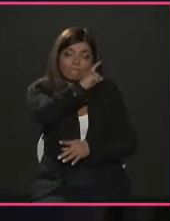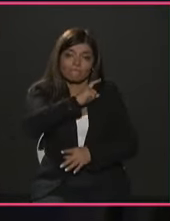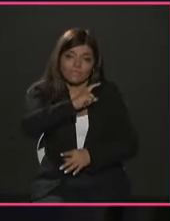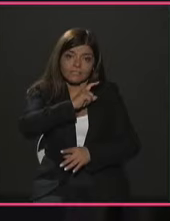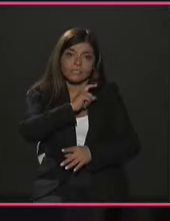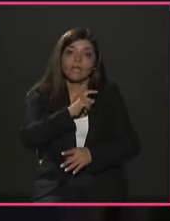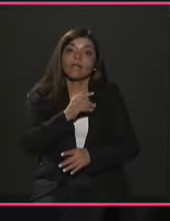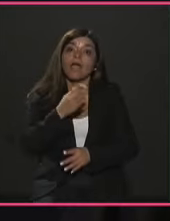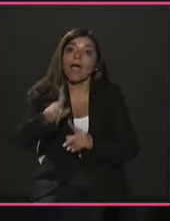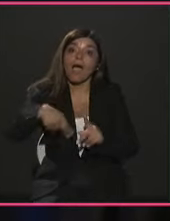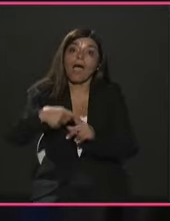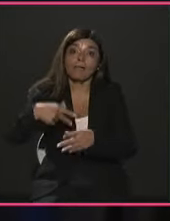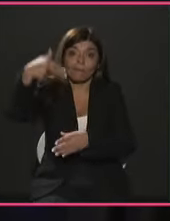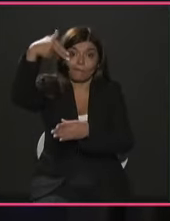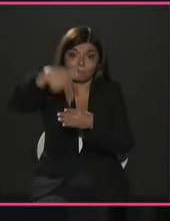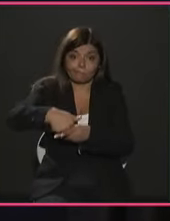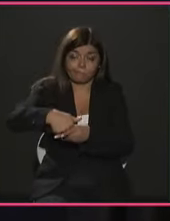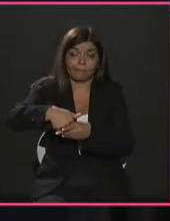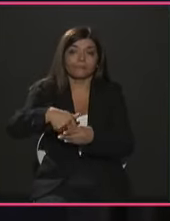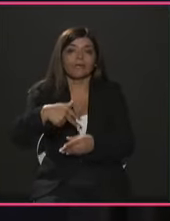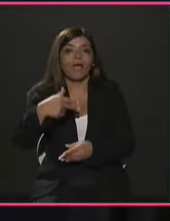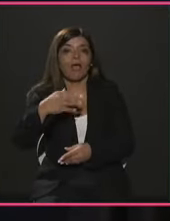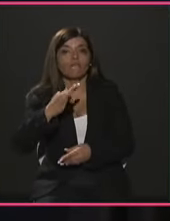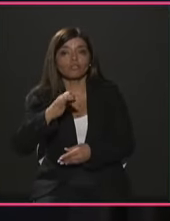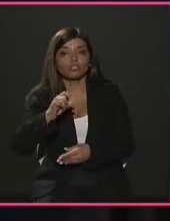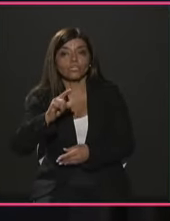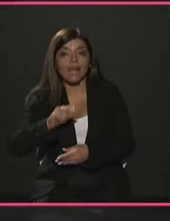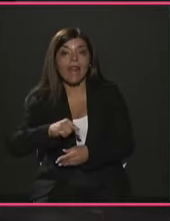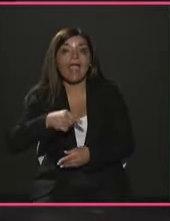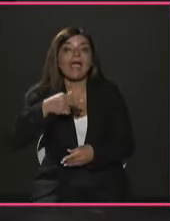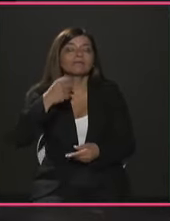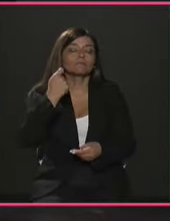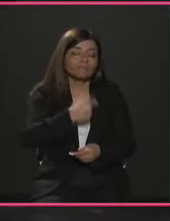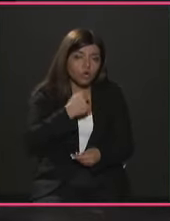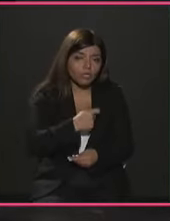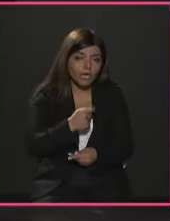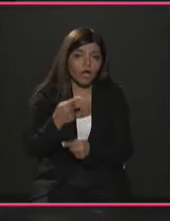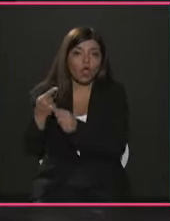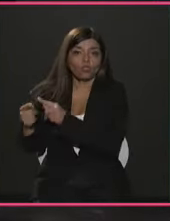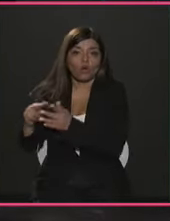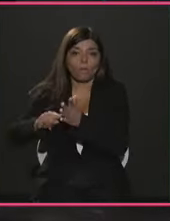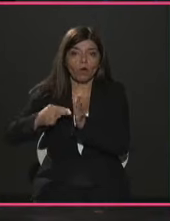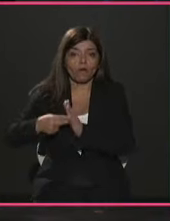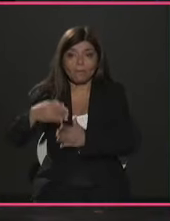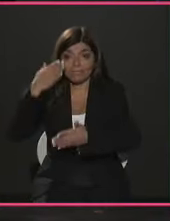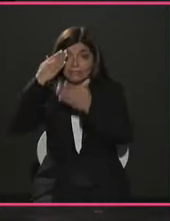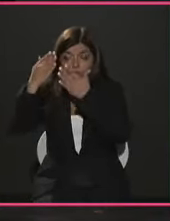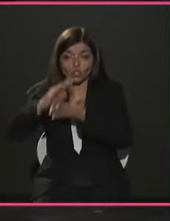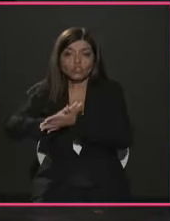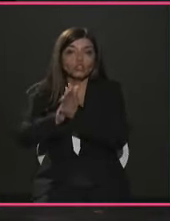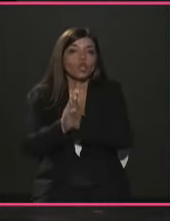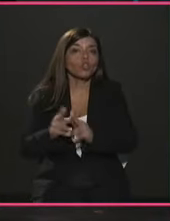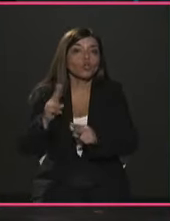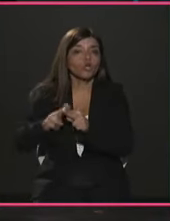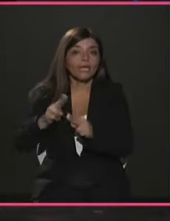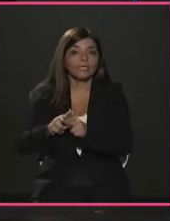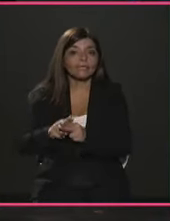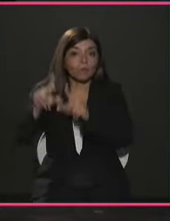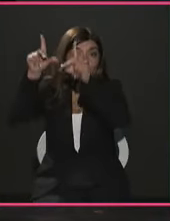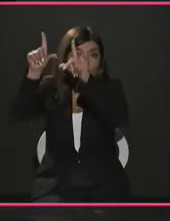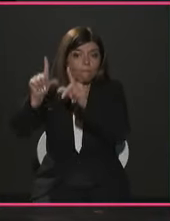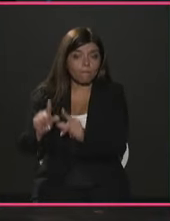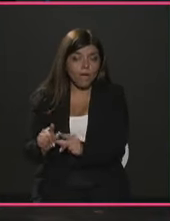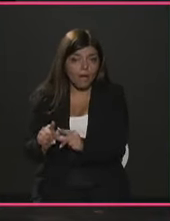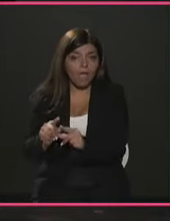y es muy caro el problema psicológico es que todo lo que hacemos para reducir las